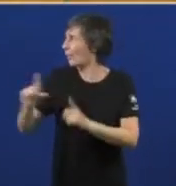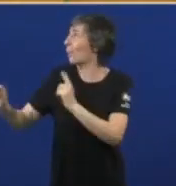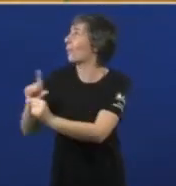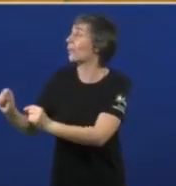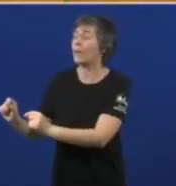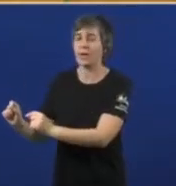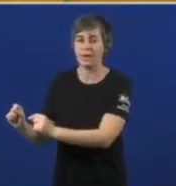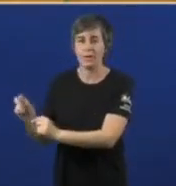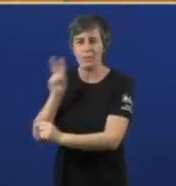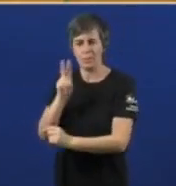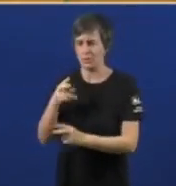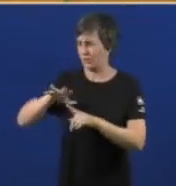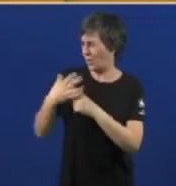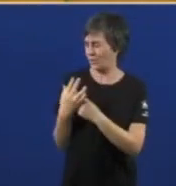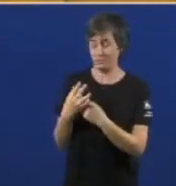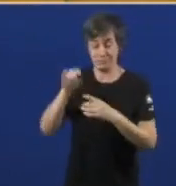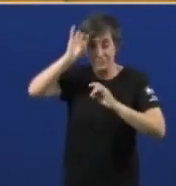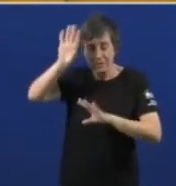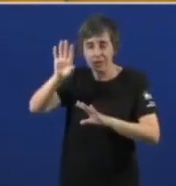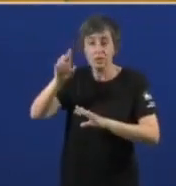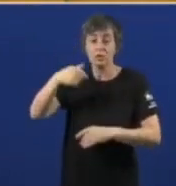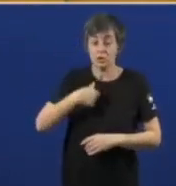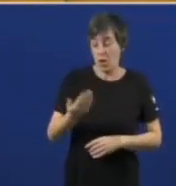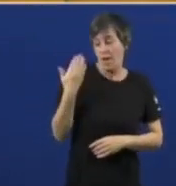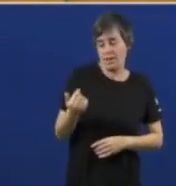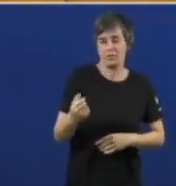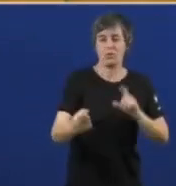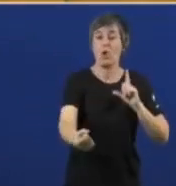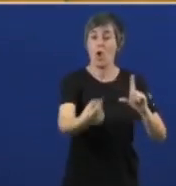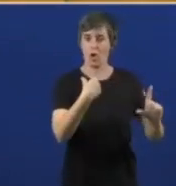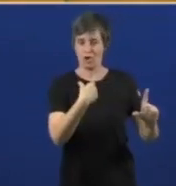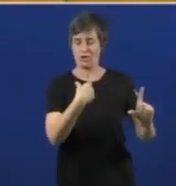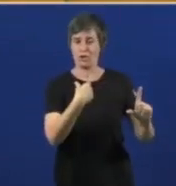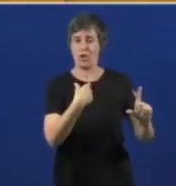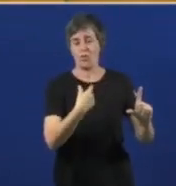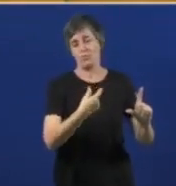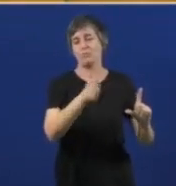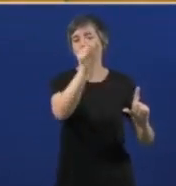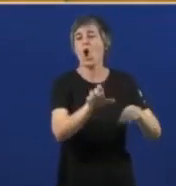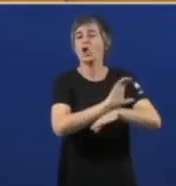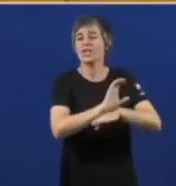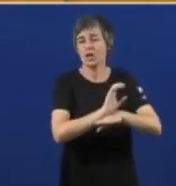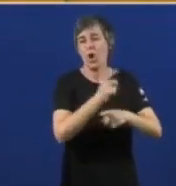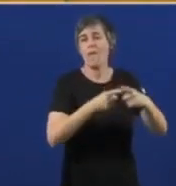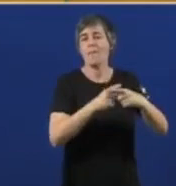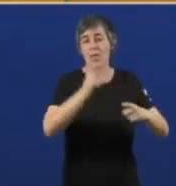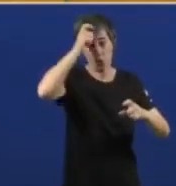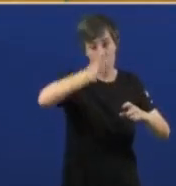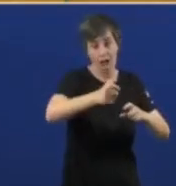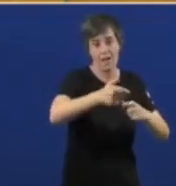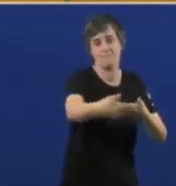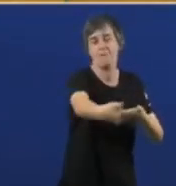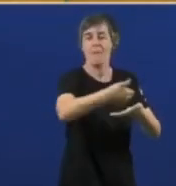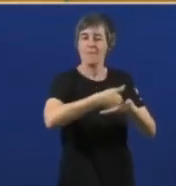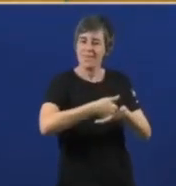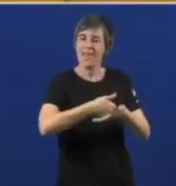recibín no meu correo electrónico unha petición do seu conselleiro de Medio Rural pedíndome que faga o traballo que vostede non